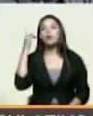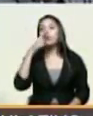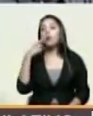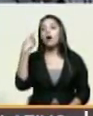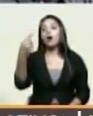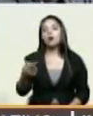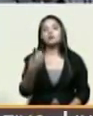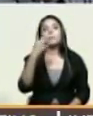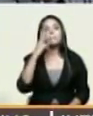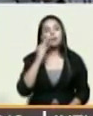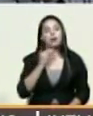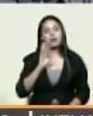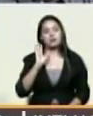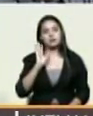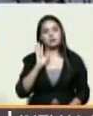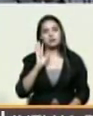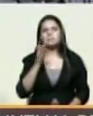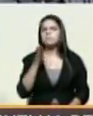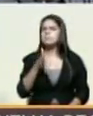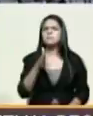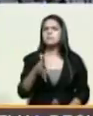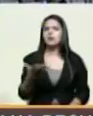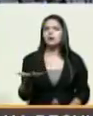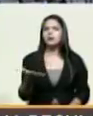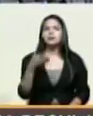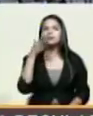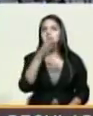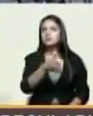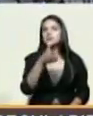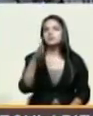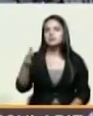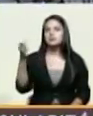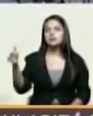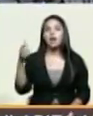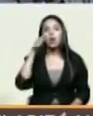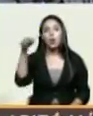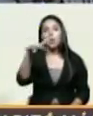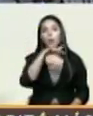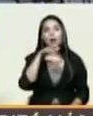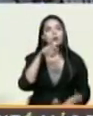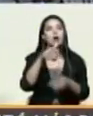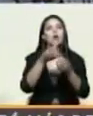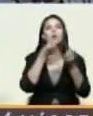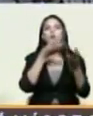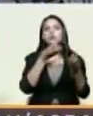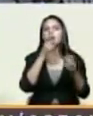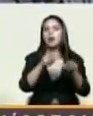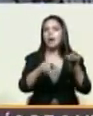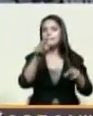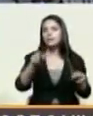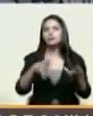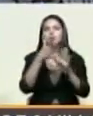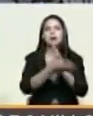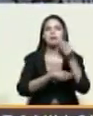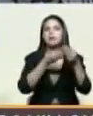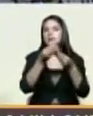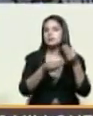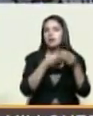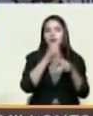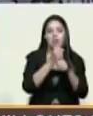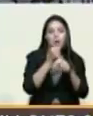año, para irse a sus pueblos, los pueblos de cada quien, y hablarles a la gente de lo que se está haciendo